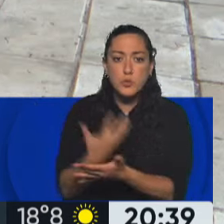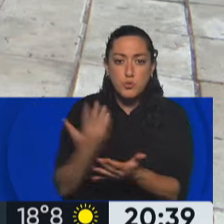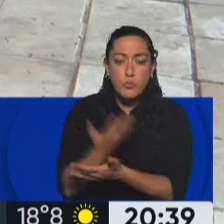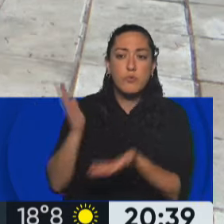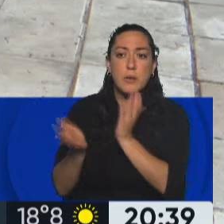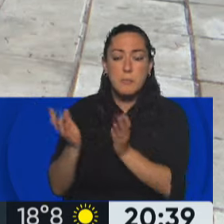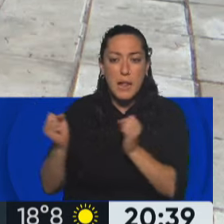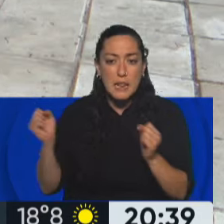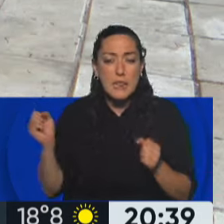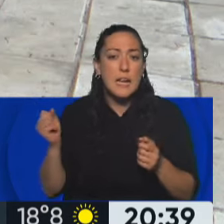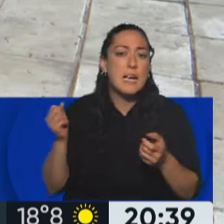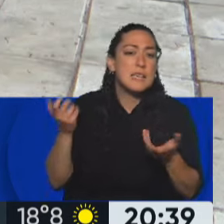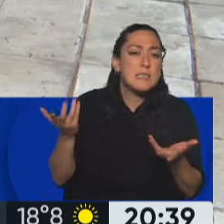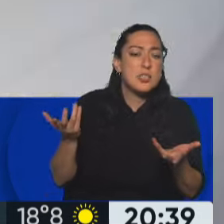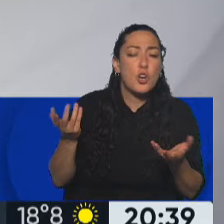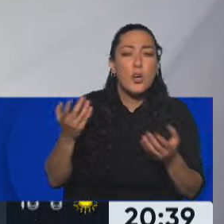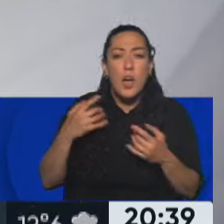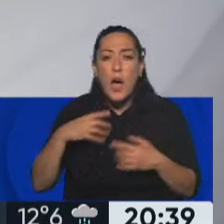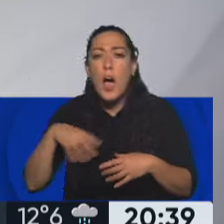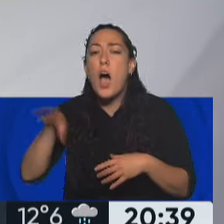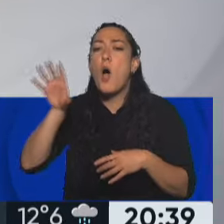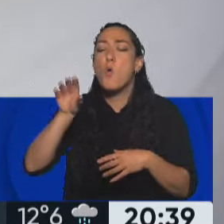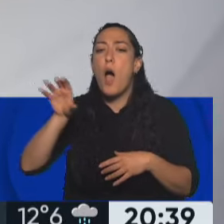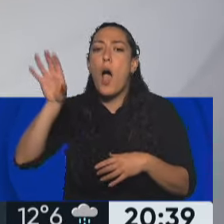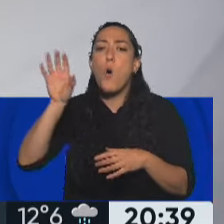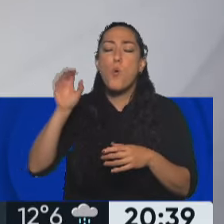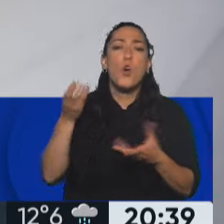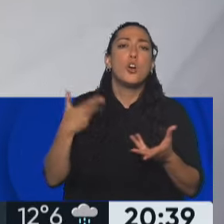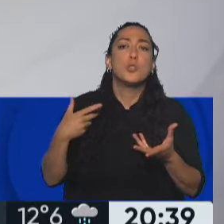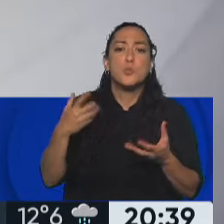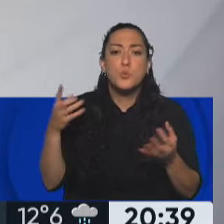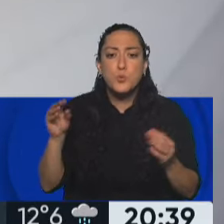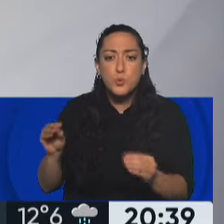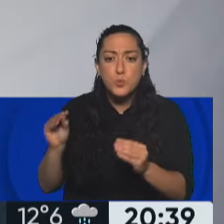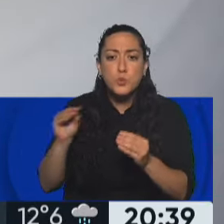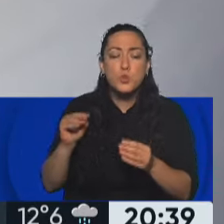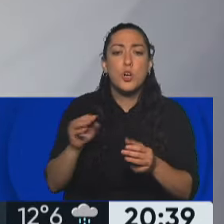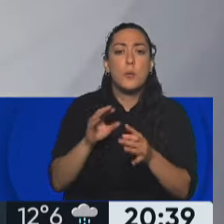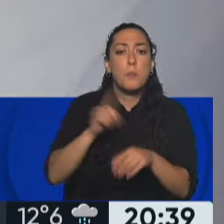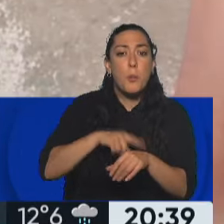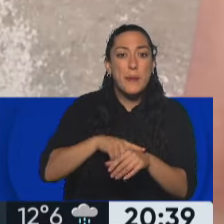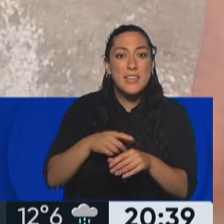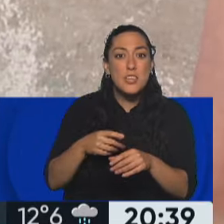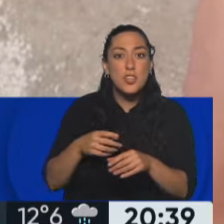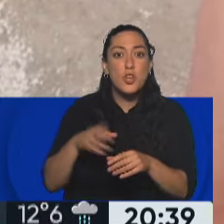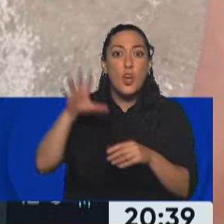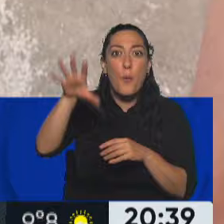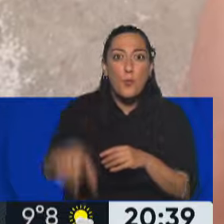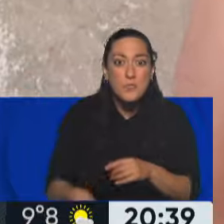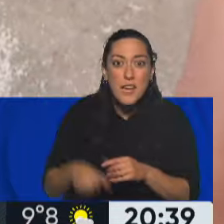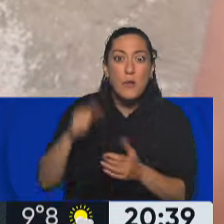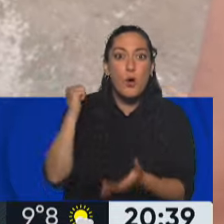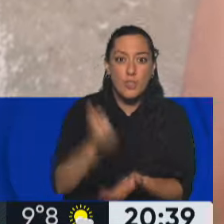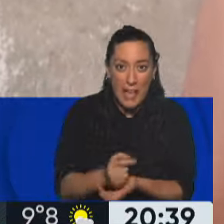maltratado, aullaba, en la suciedad. ¿Vos estuviste presente cuando lo liberaron? Sí, la verdad que